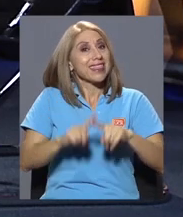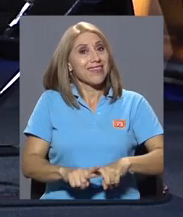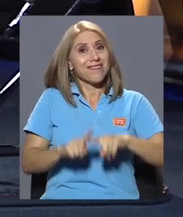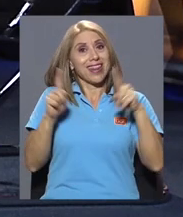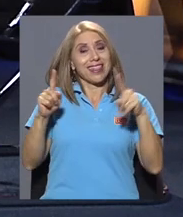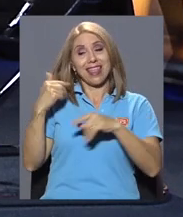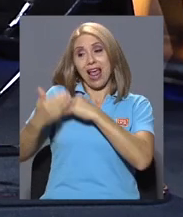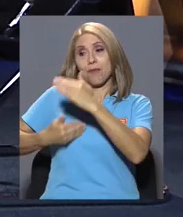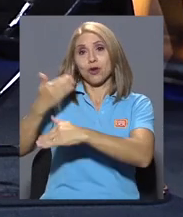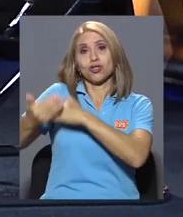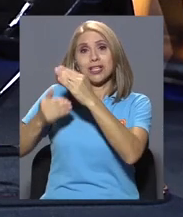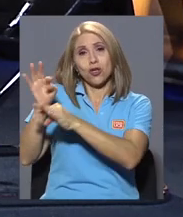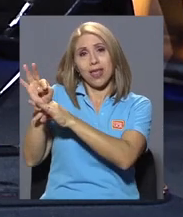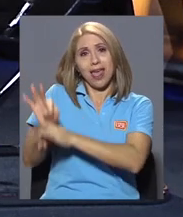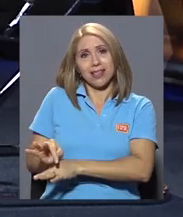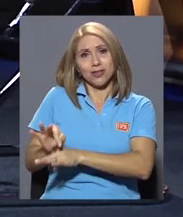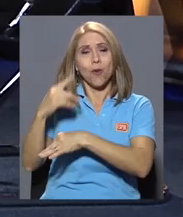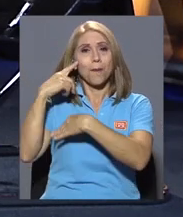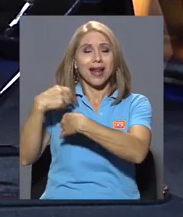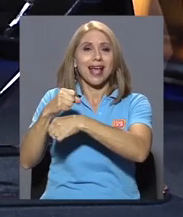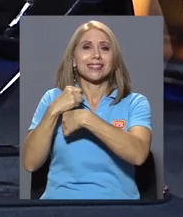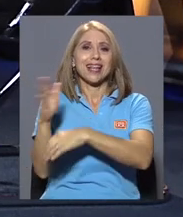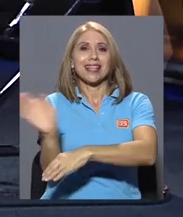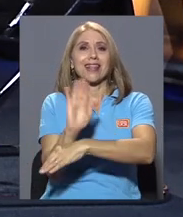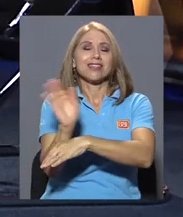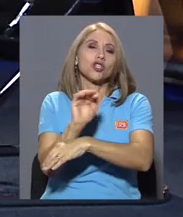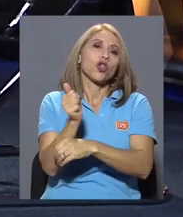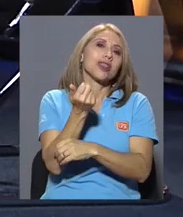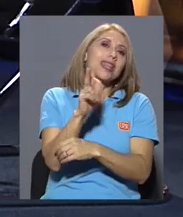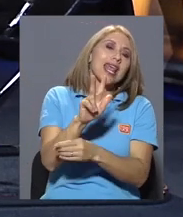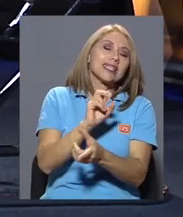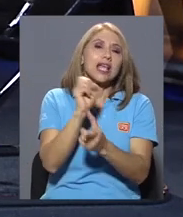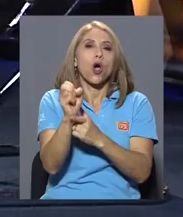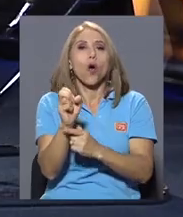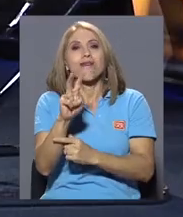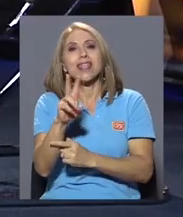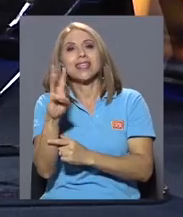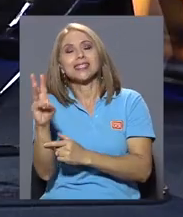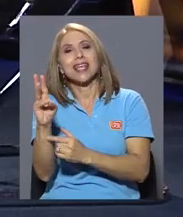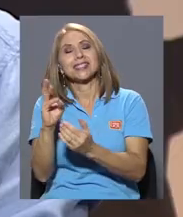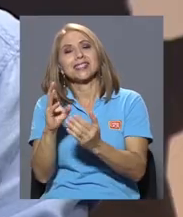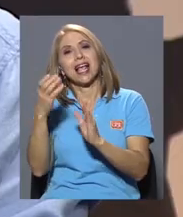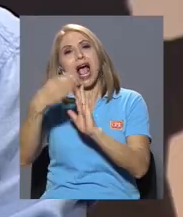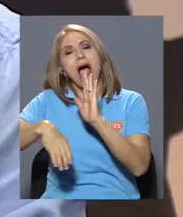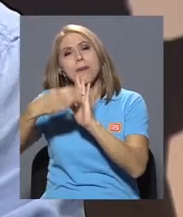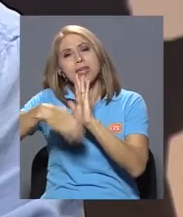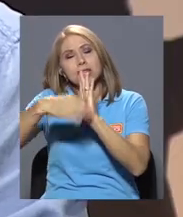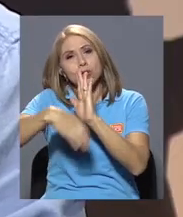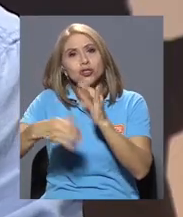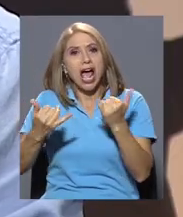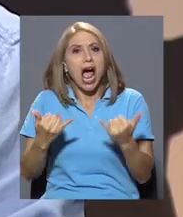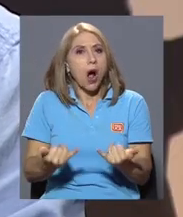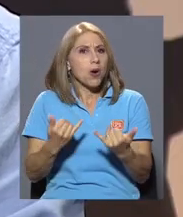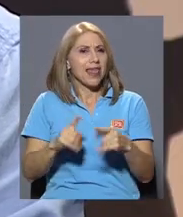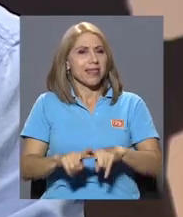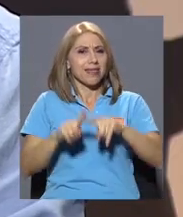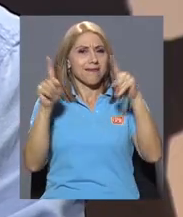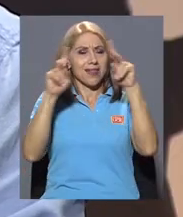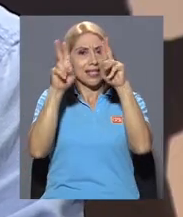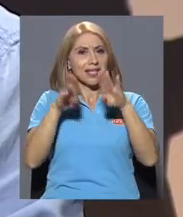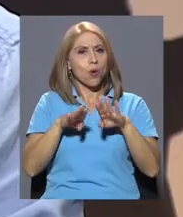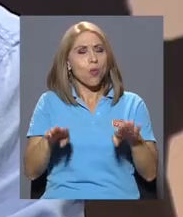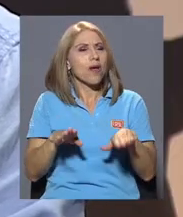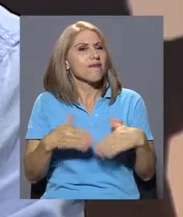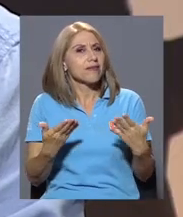que hacían para hacer televisión de 13 o de 26 capítulos ahora en el formato web bueno se salió creo